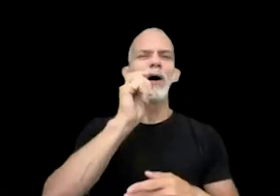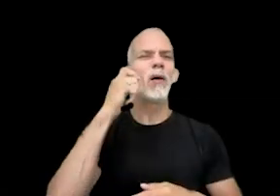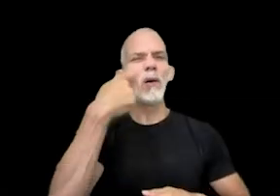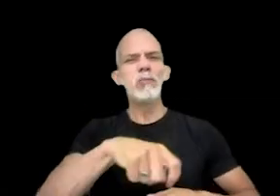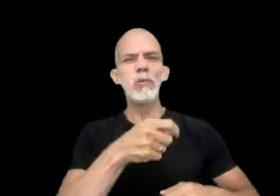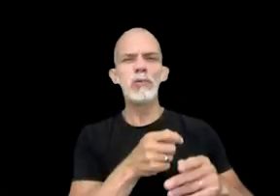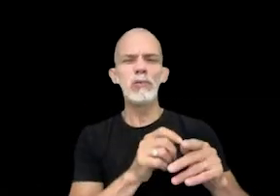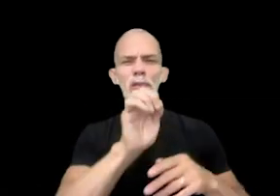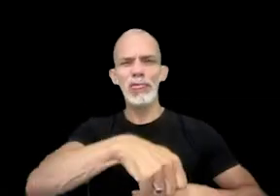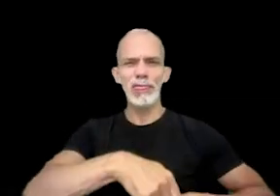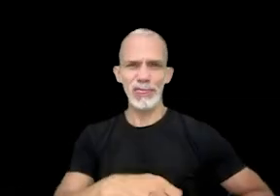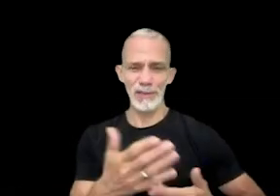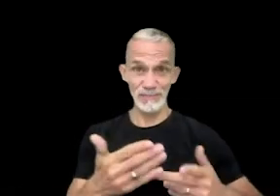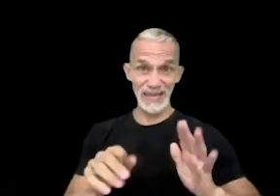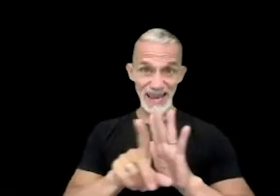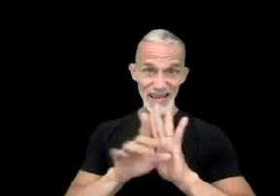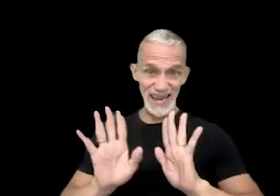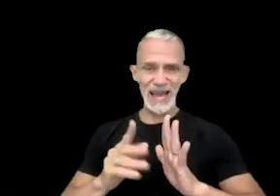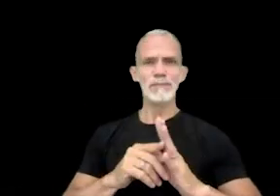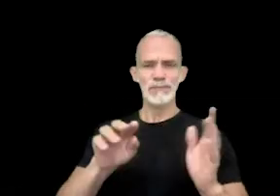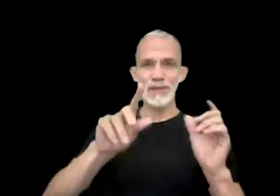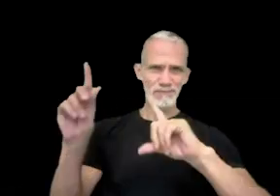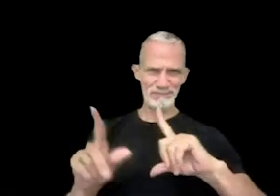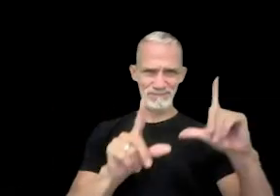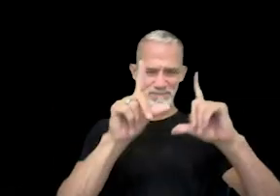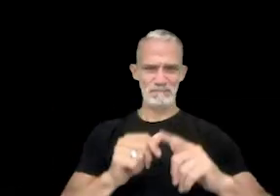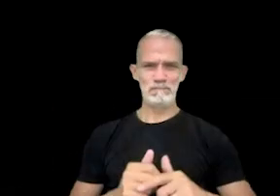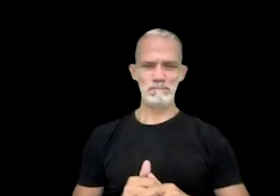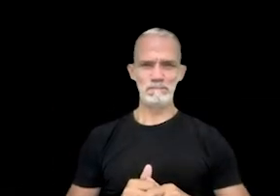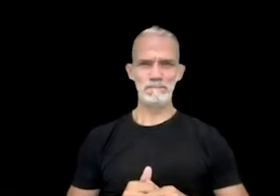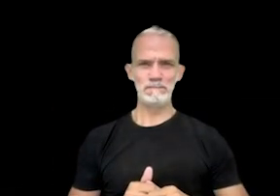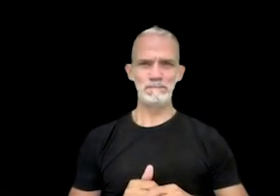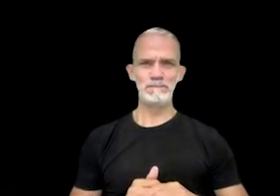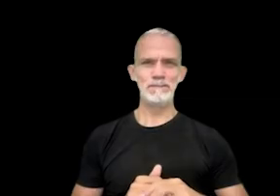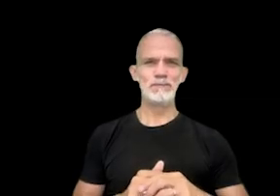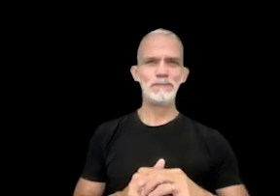sistema legal. Quisiera pasar a la segunda pantalla, por favor.